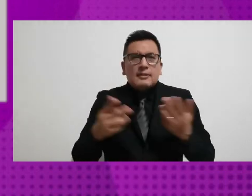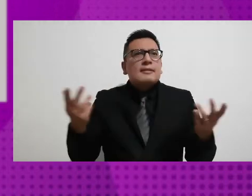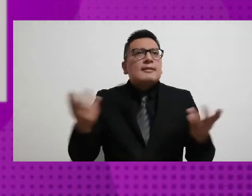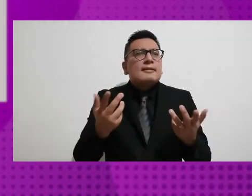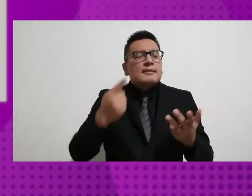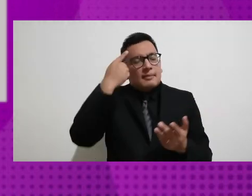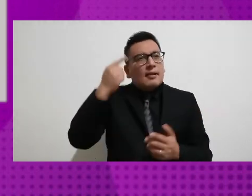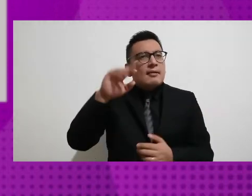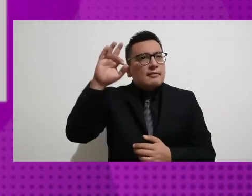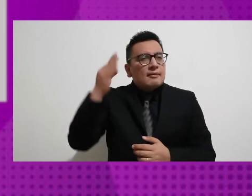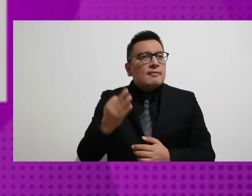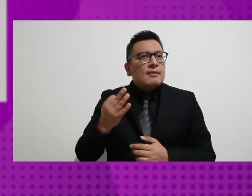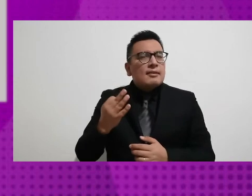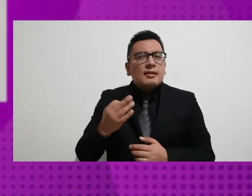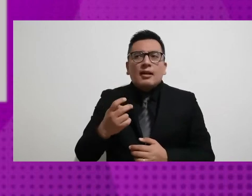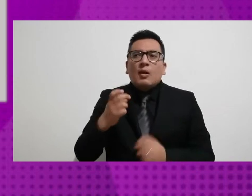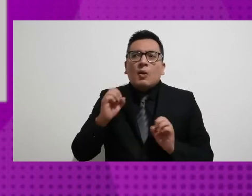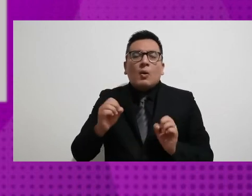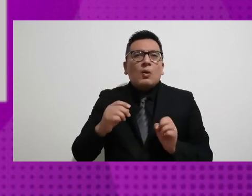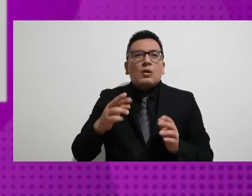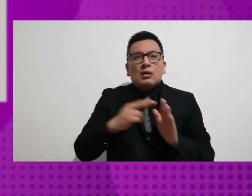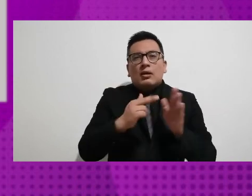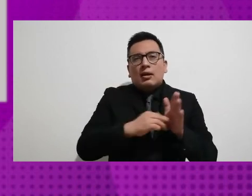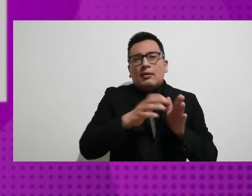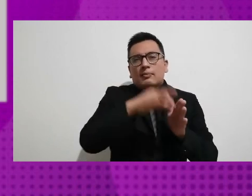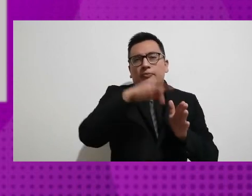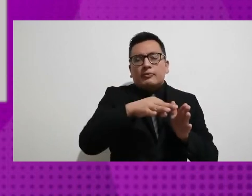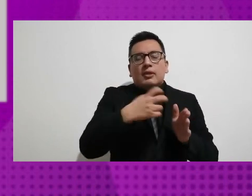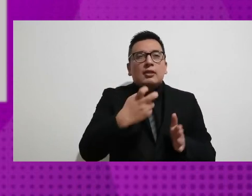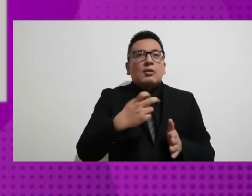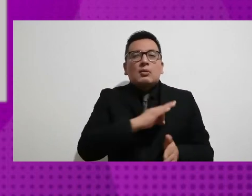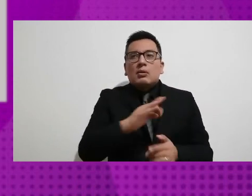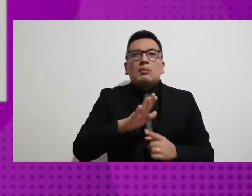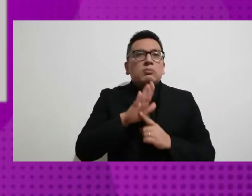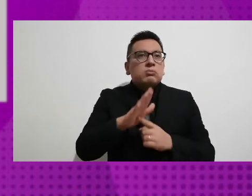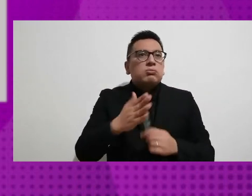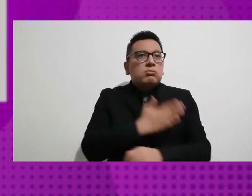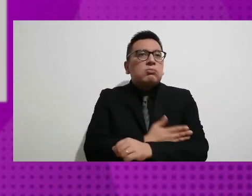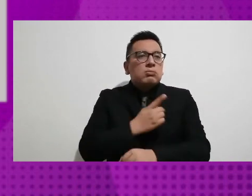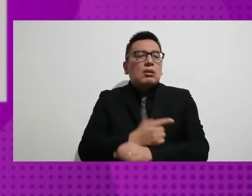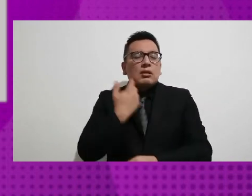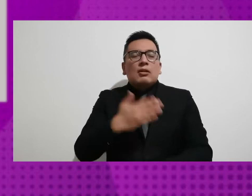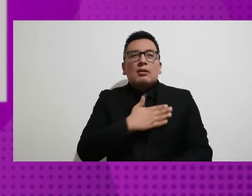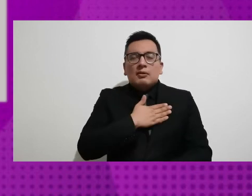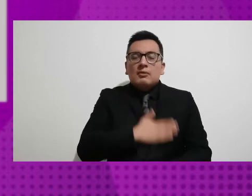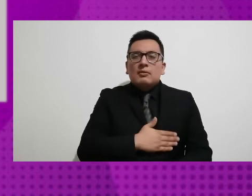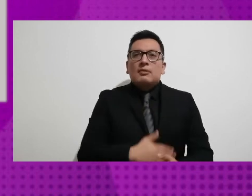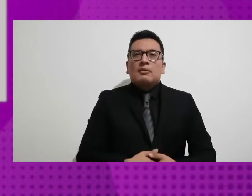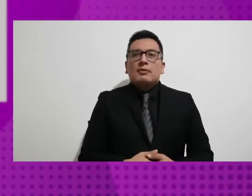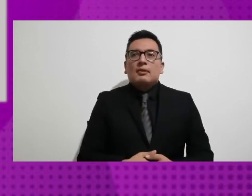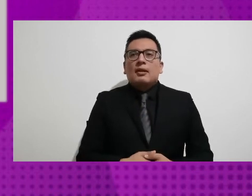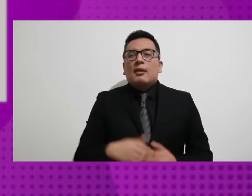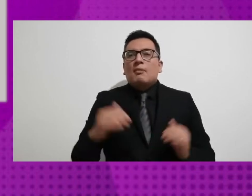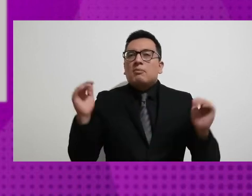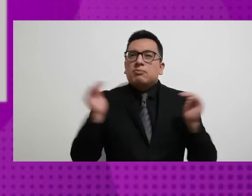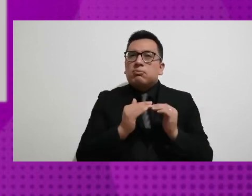problemáticas relacionadas con el federalismo y el sistema electoral, la rendición de cuentas, procuración de justicia en